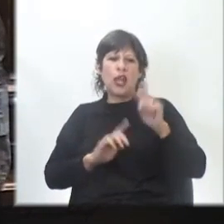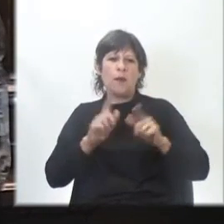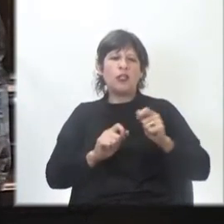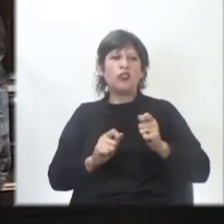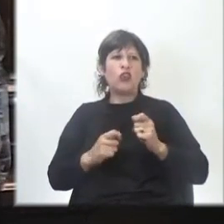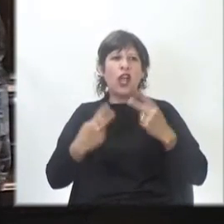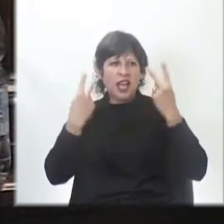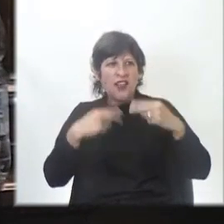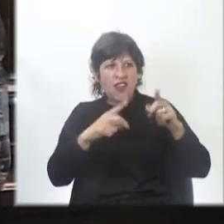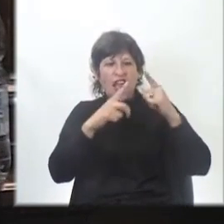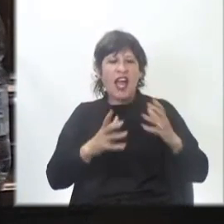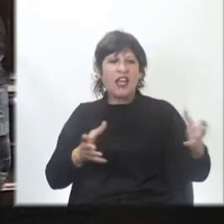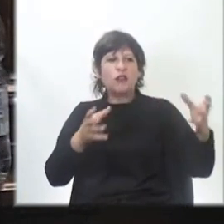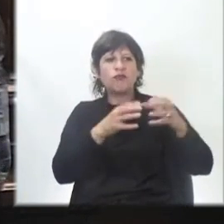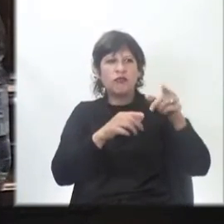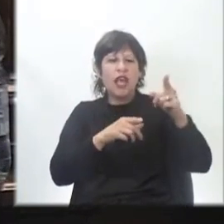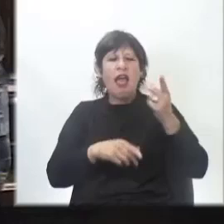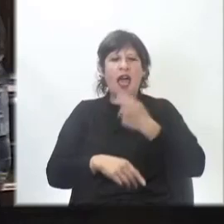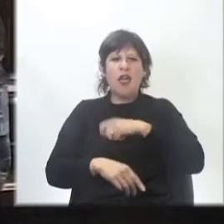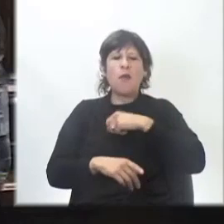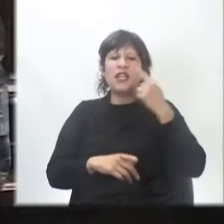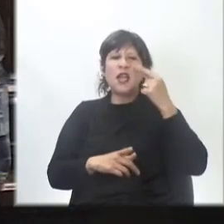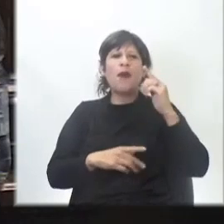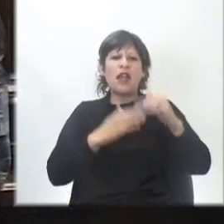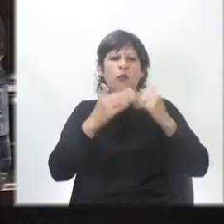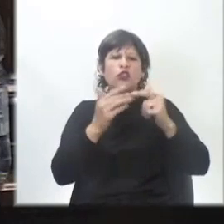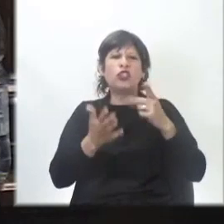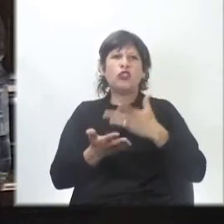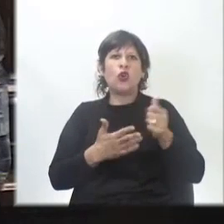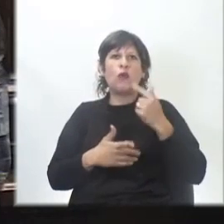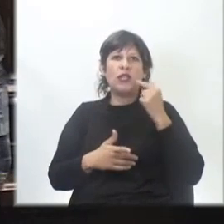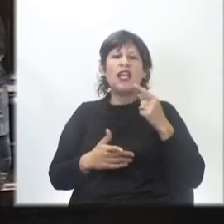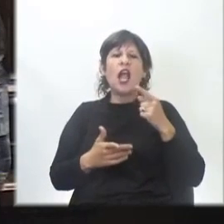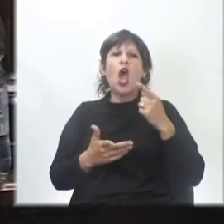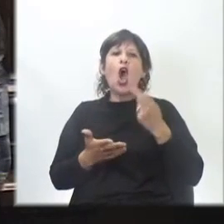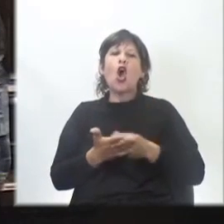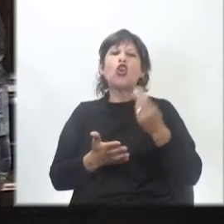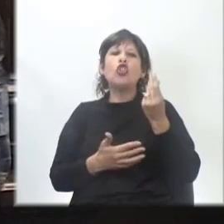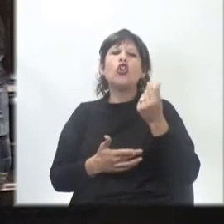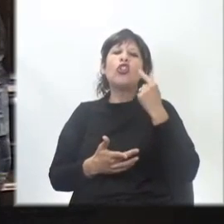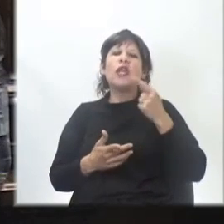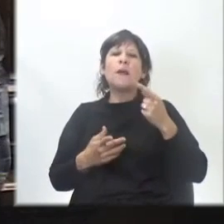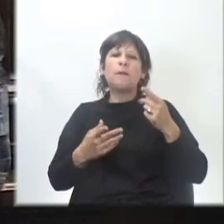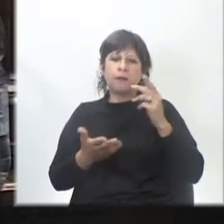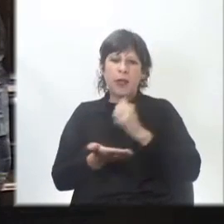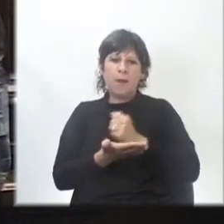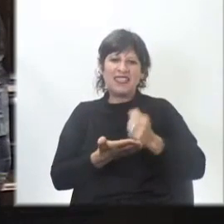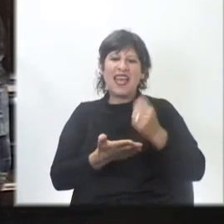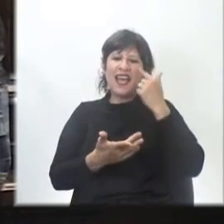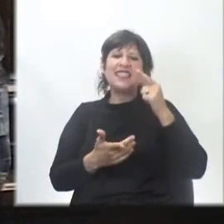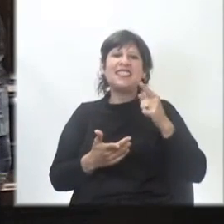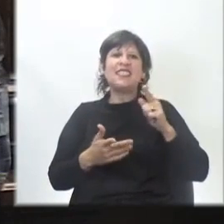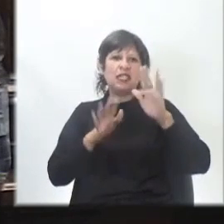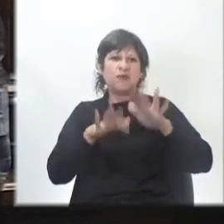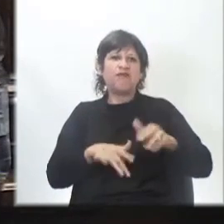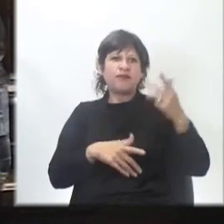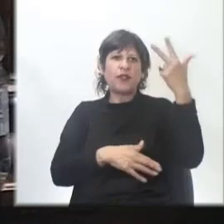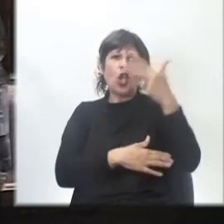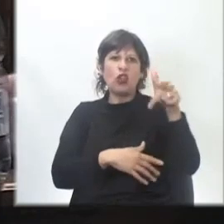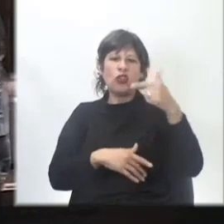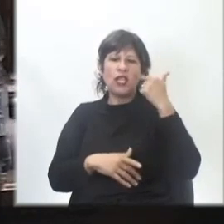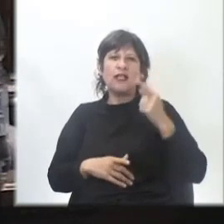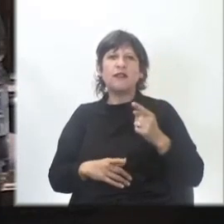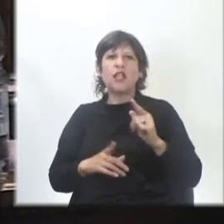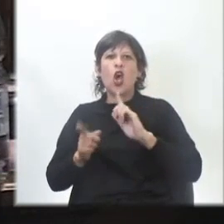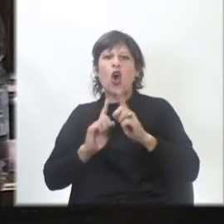para participar del proceso de compra, señalando el costo de los pasajes y la estadía. 11. ¿Qué mantenimientos